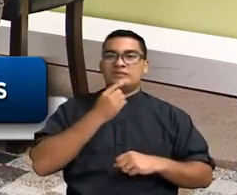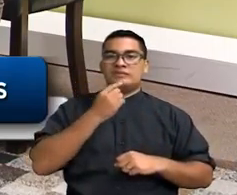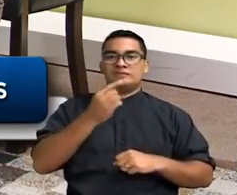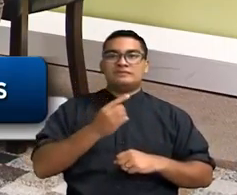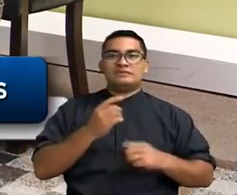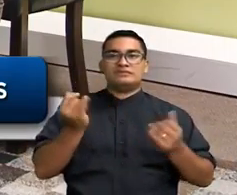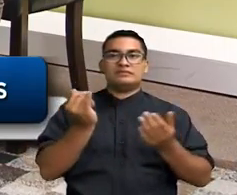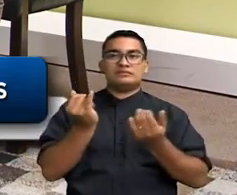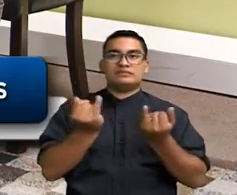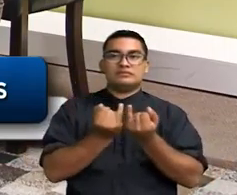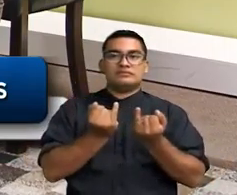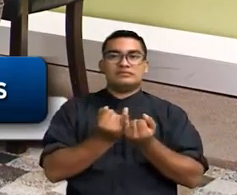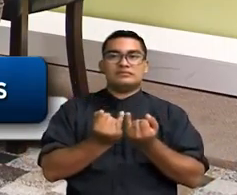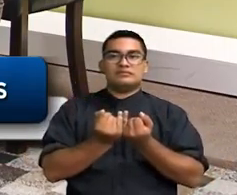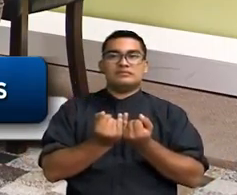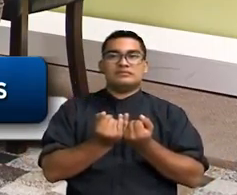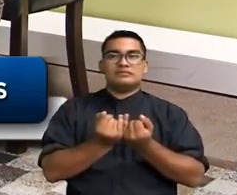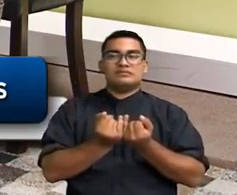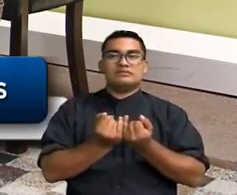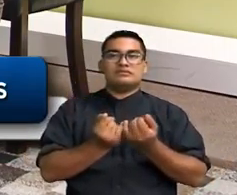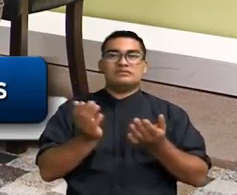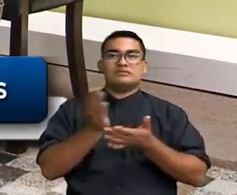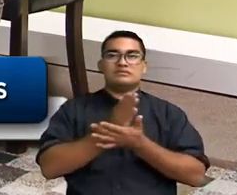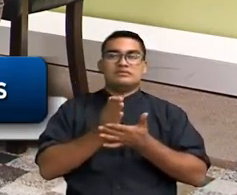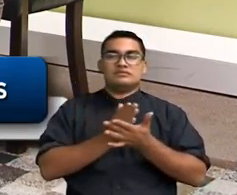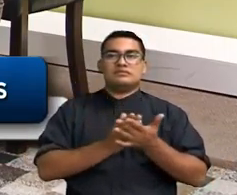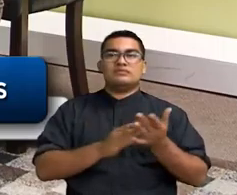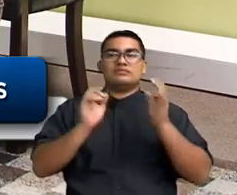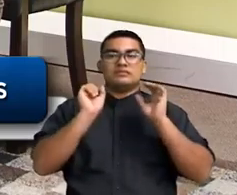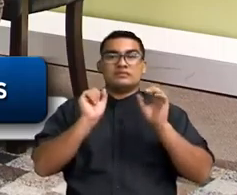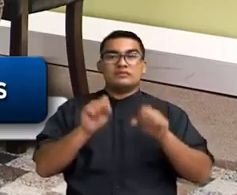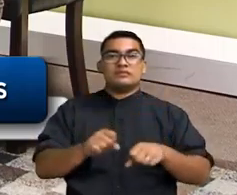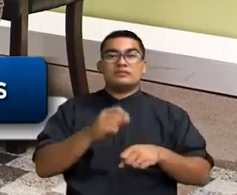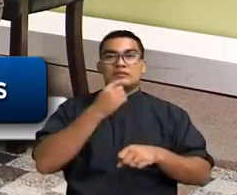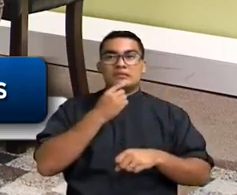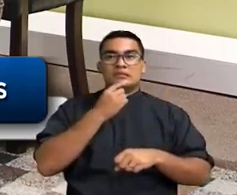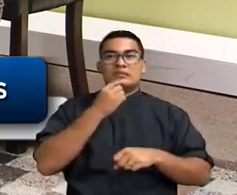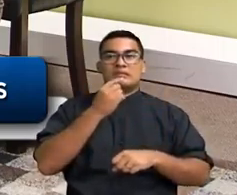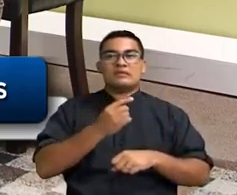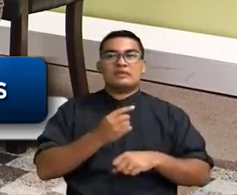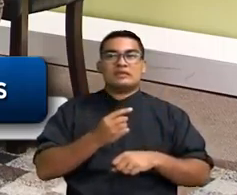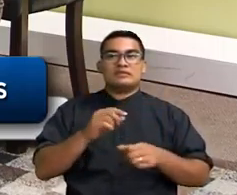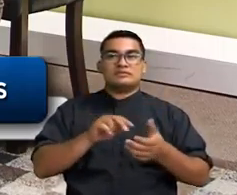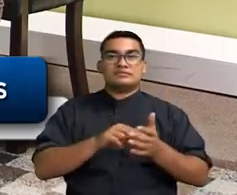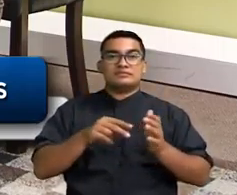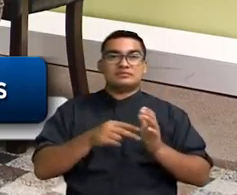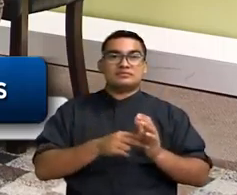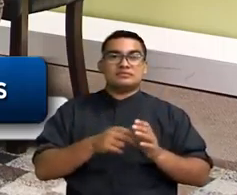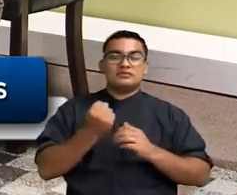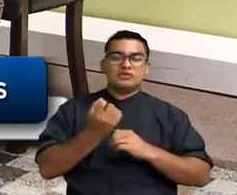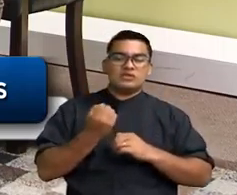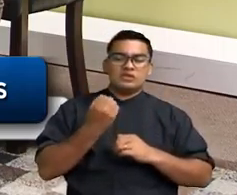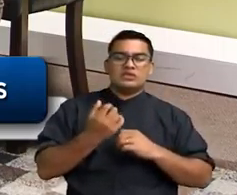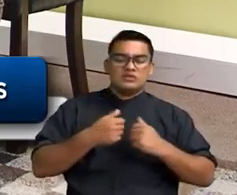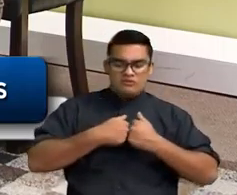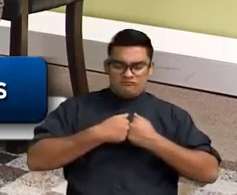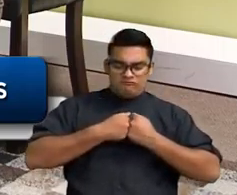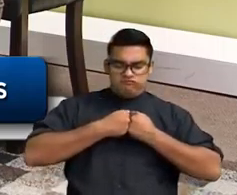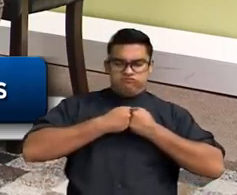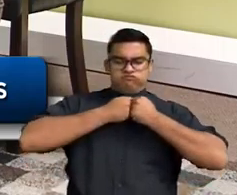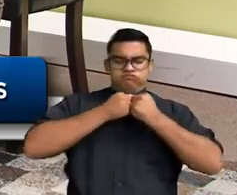menores movimientos repetitivos, provocan no solo que se inflamen, sino que se rompan. Y ahí entramos con las